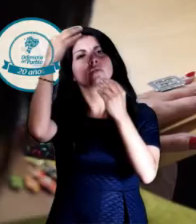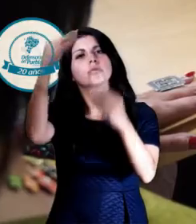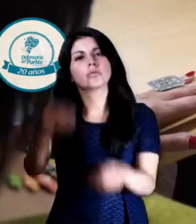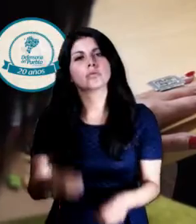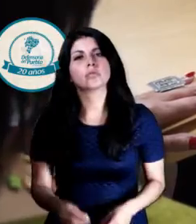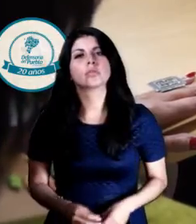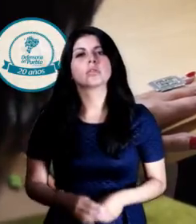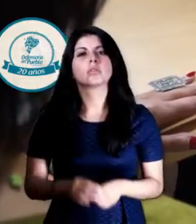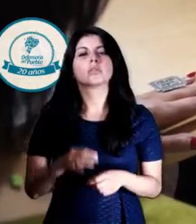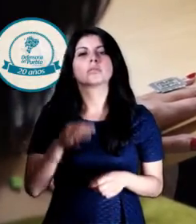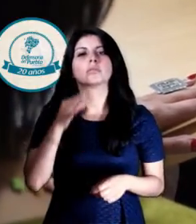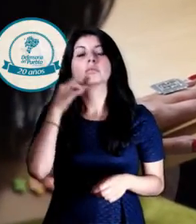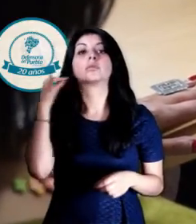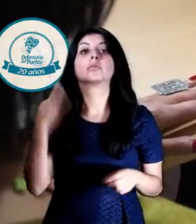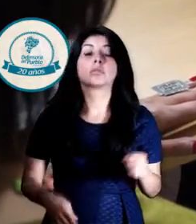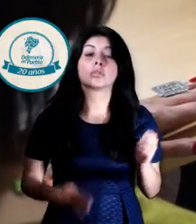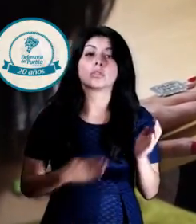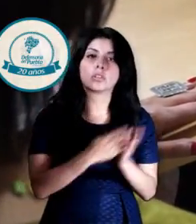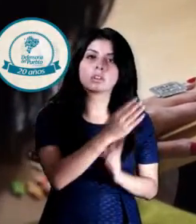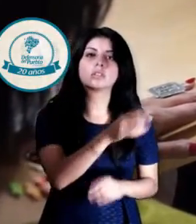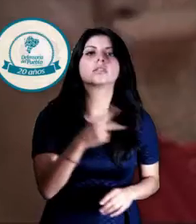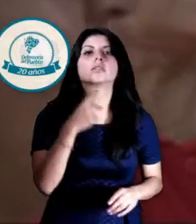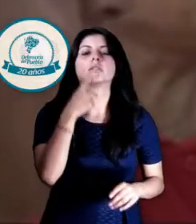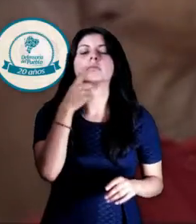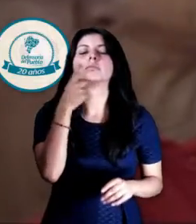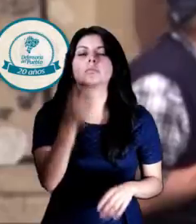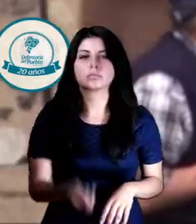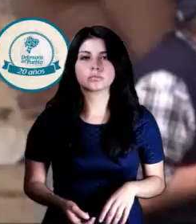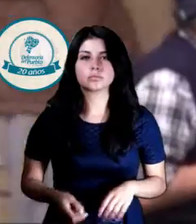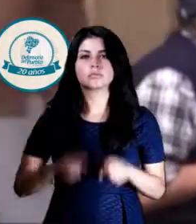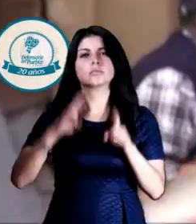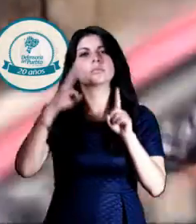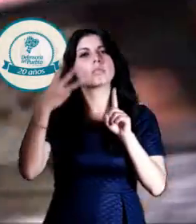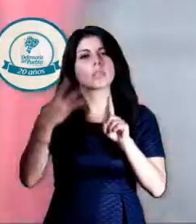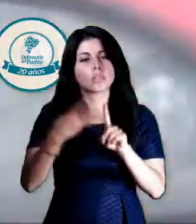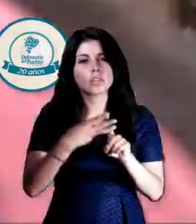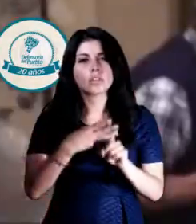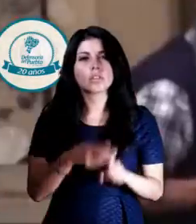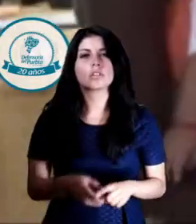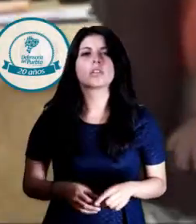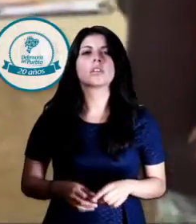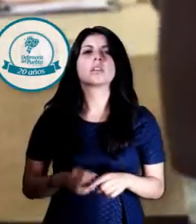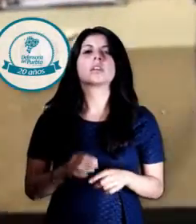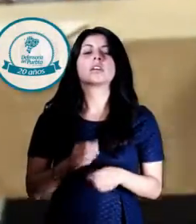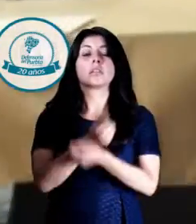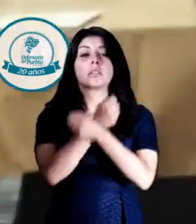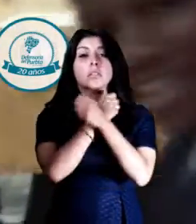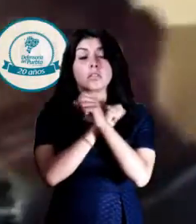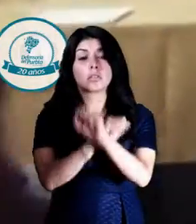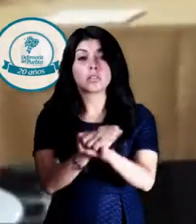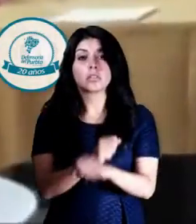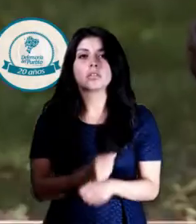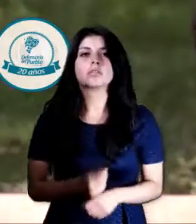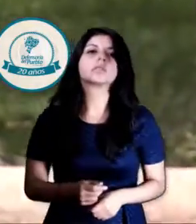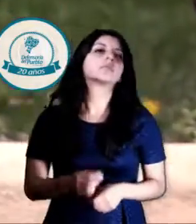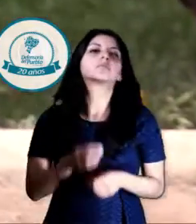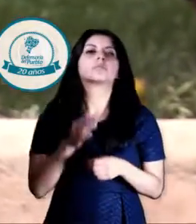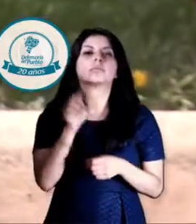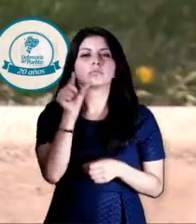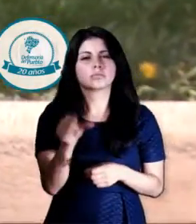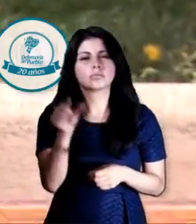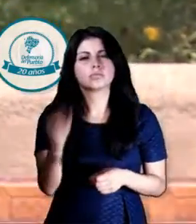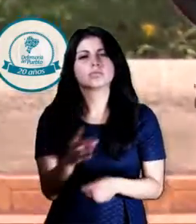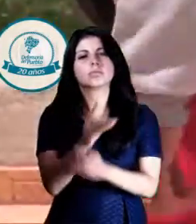a la información pública y la transparencia, al patrocinio de garantías constitucionales, a la protección de las personas